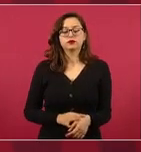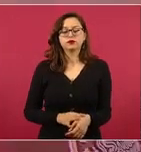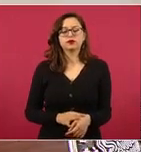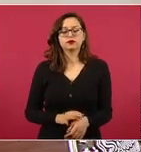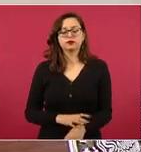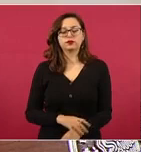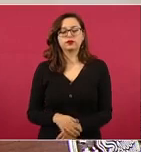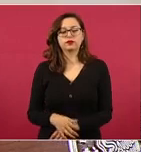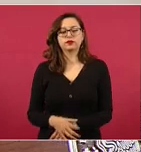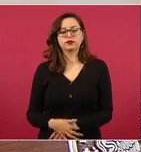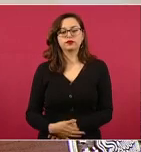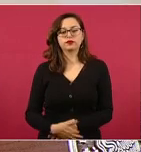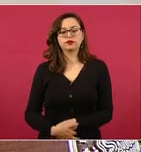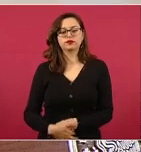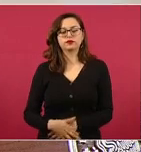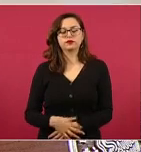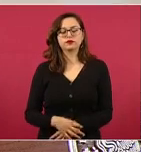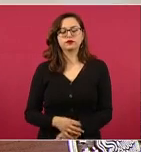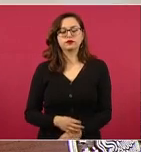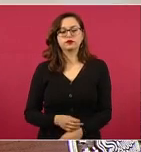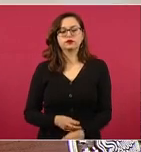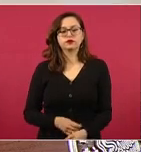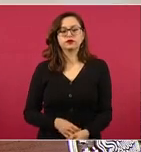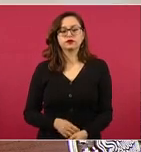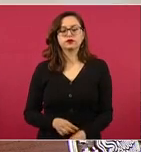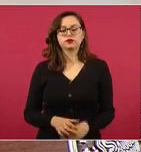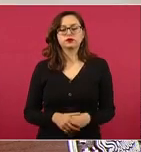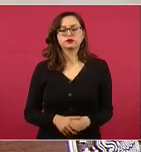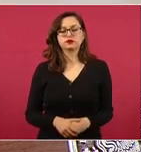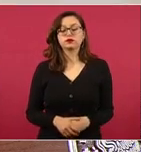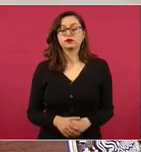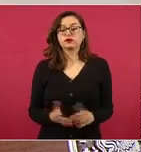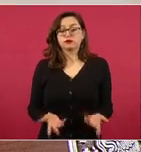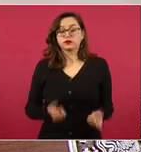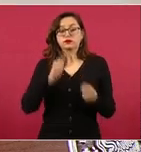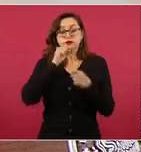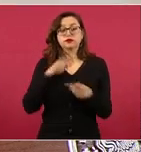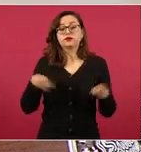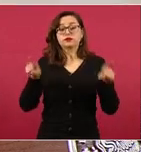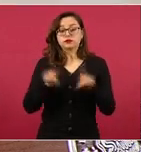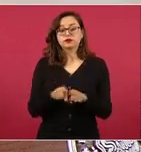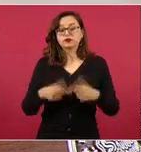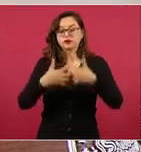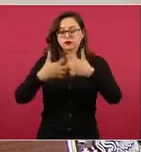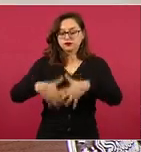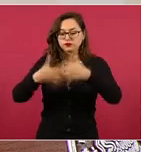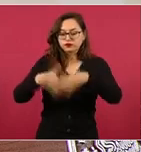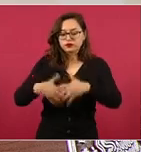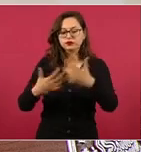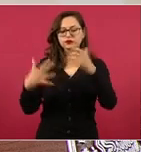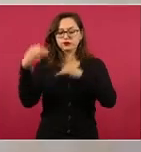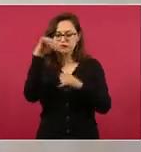Estamos invirtiendo en la rehabilitación de las plantas de fertilizantes.